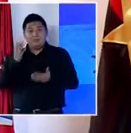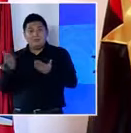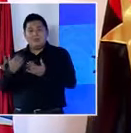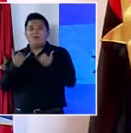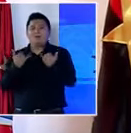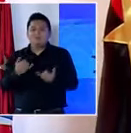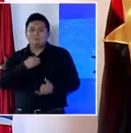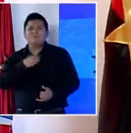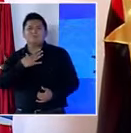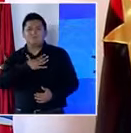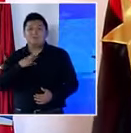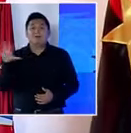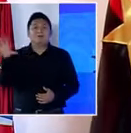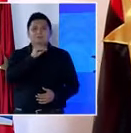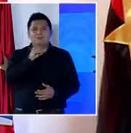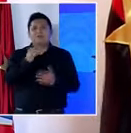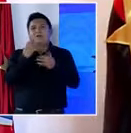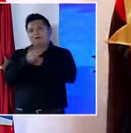Oportunidades para Todos